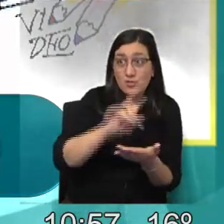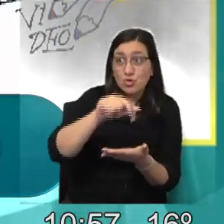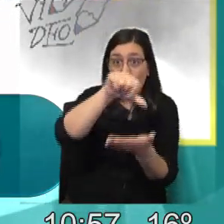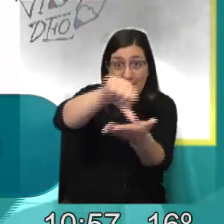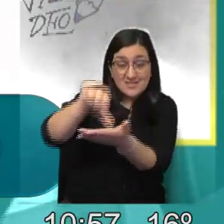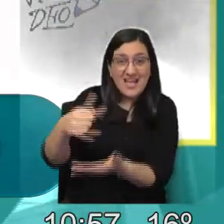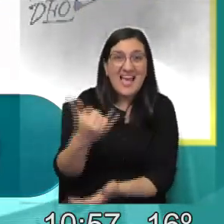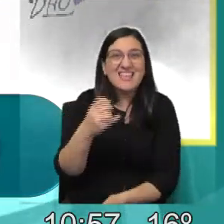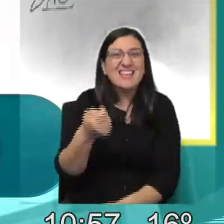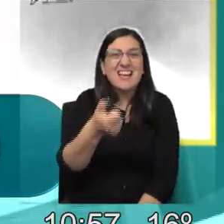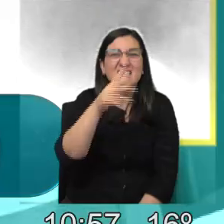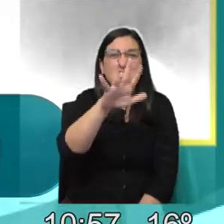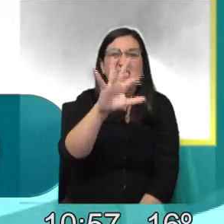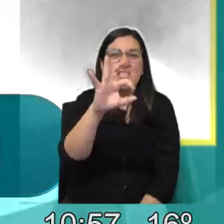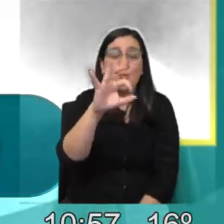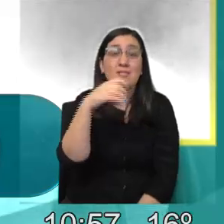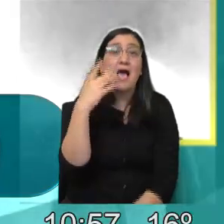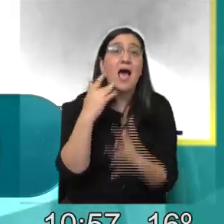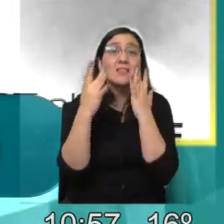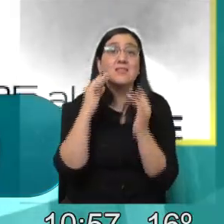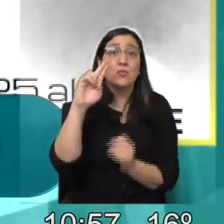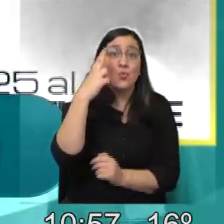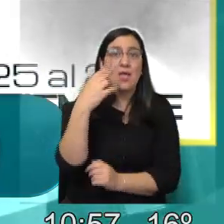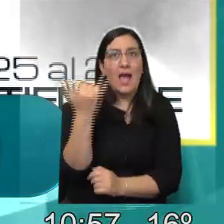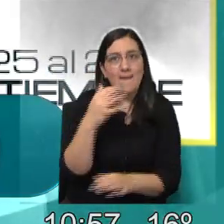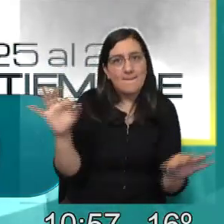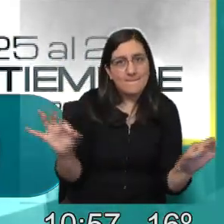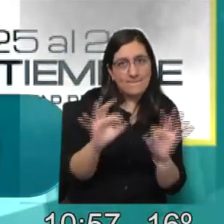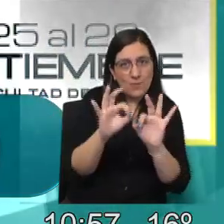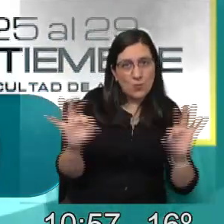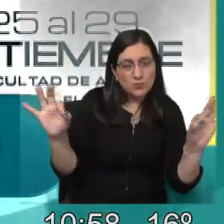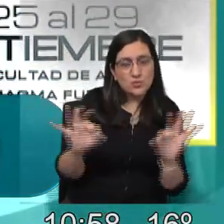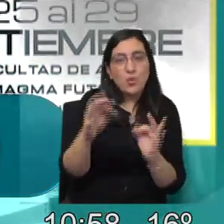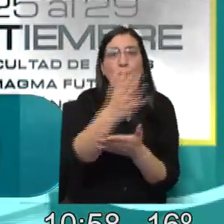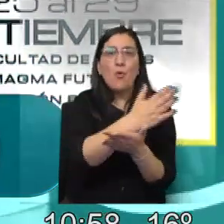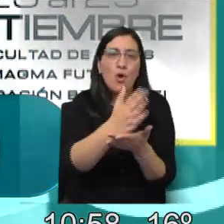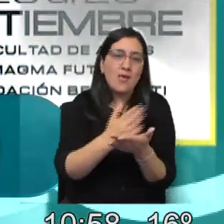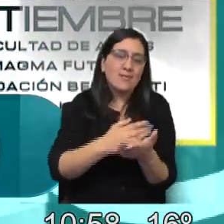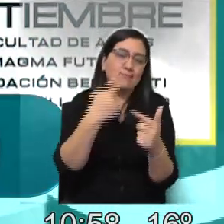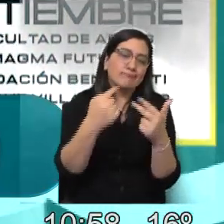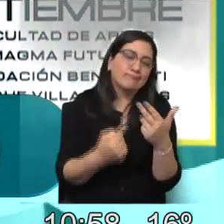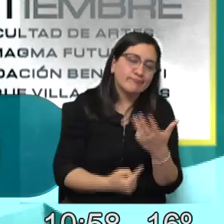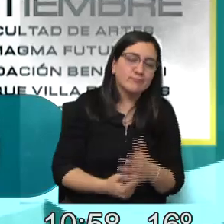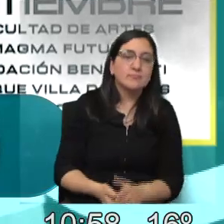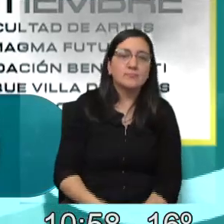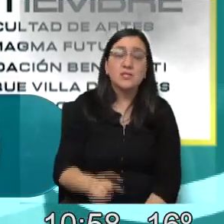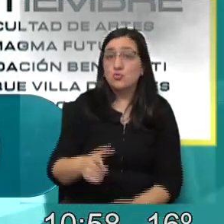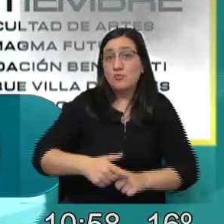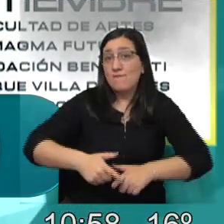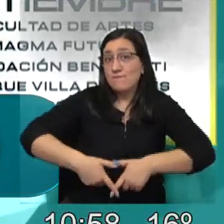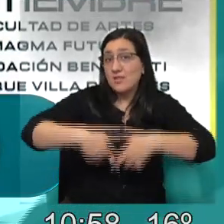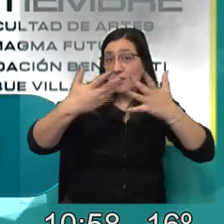hay casi 50 artistas locales, entre poetas, músicos y demás. Esto es una